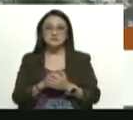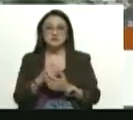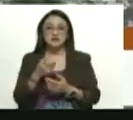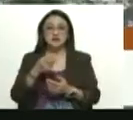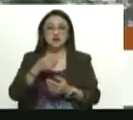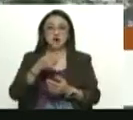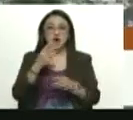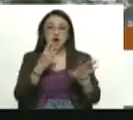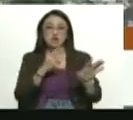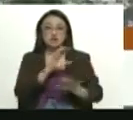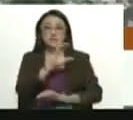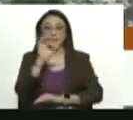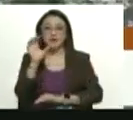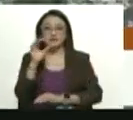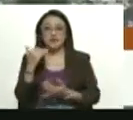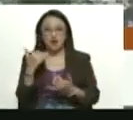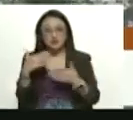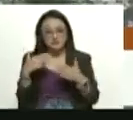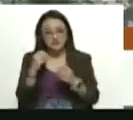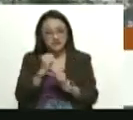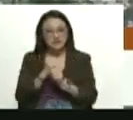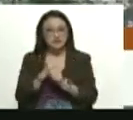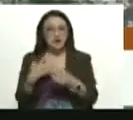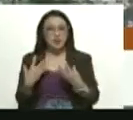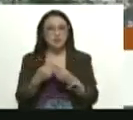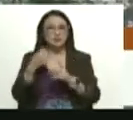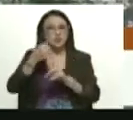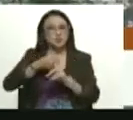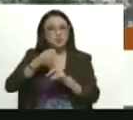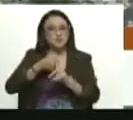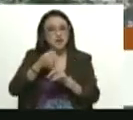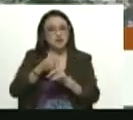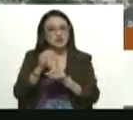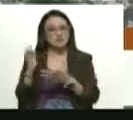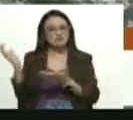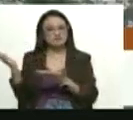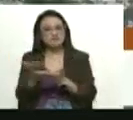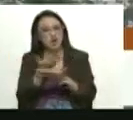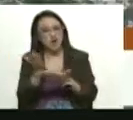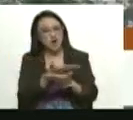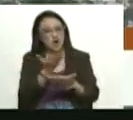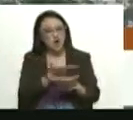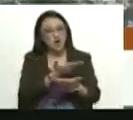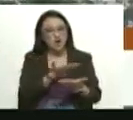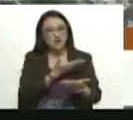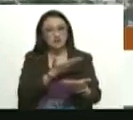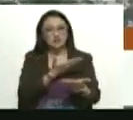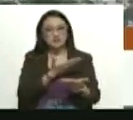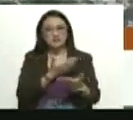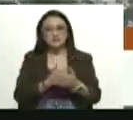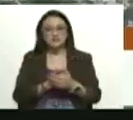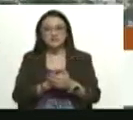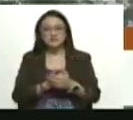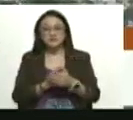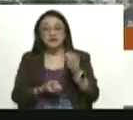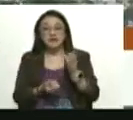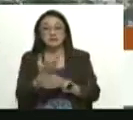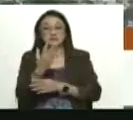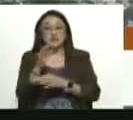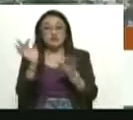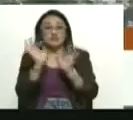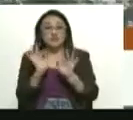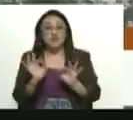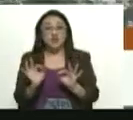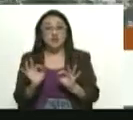países. Vamos a trabajar juntos luchando contra la deforestación, los ilícitos, en la creación de